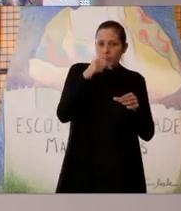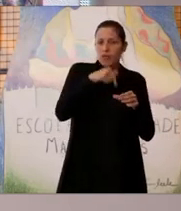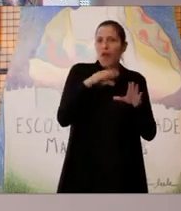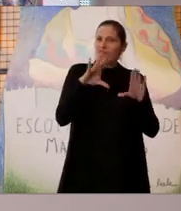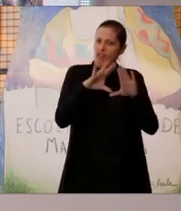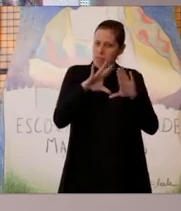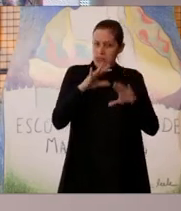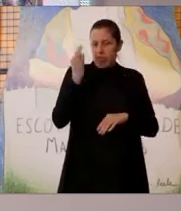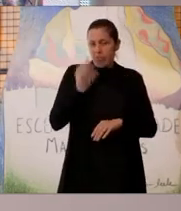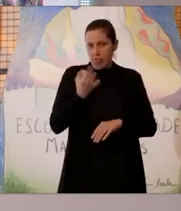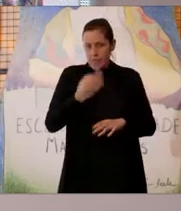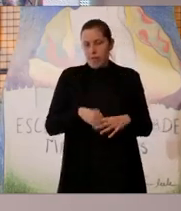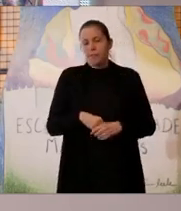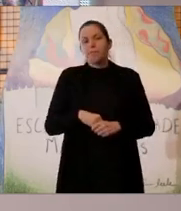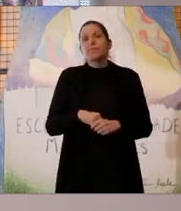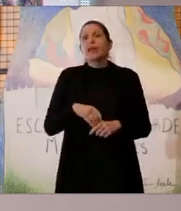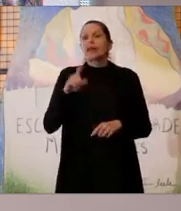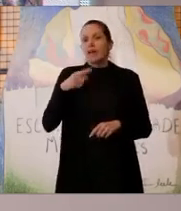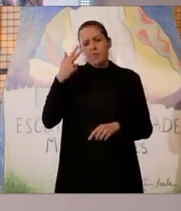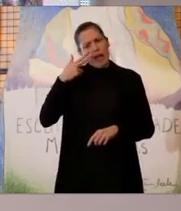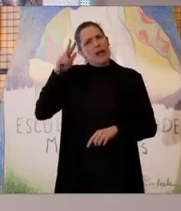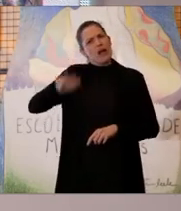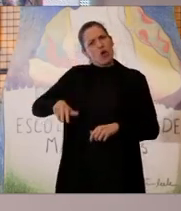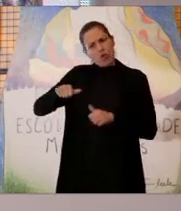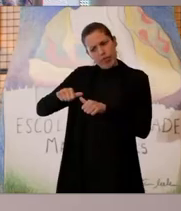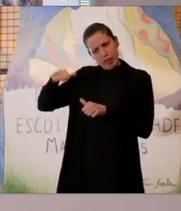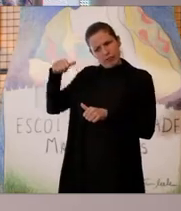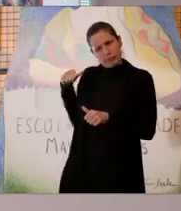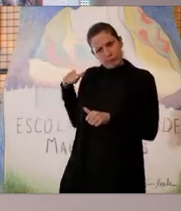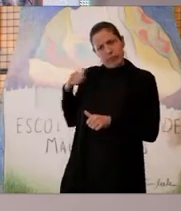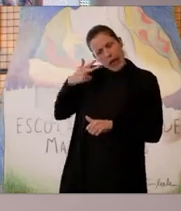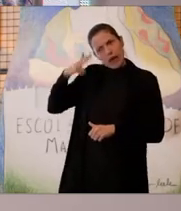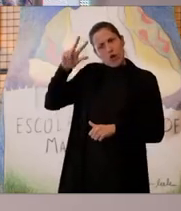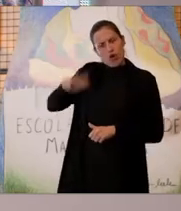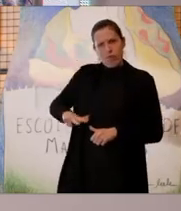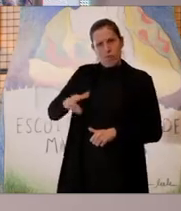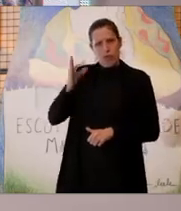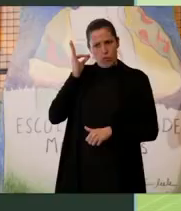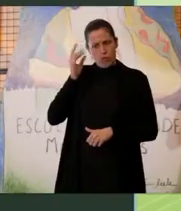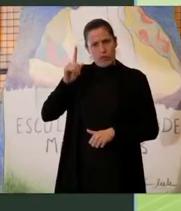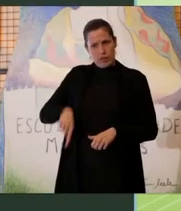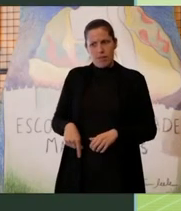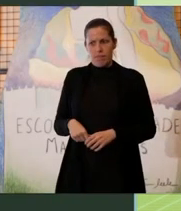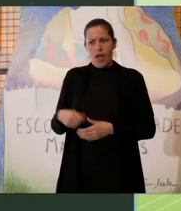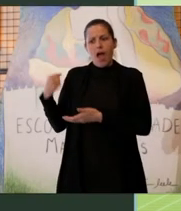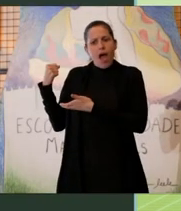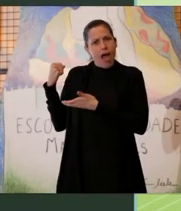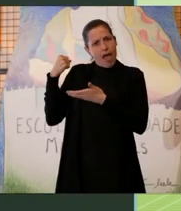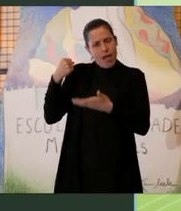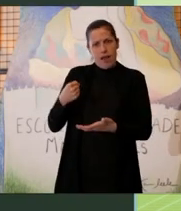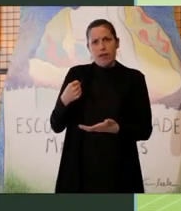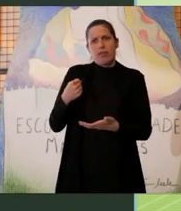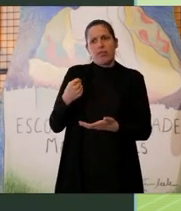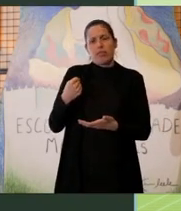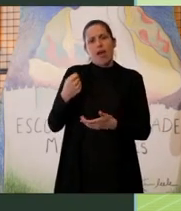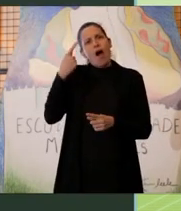imprescindible reconocer a las que estuvieron antes creo que la genealogía para seguir caminando y para seguir avanzando y